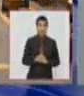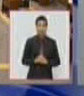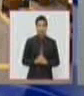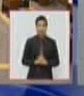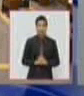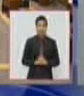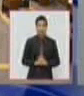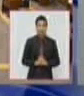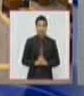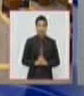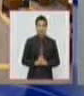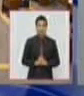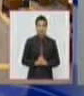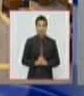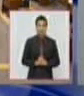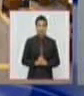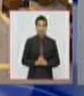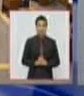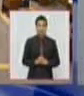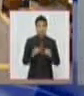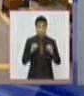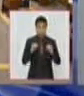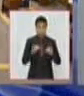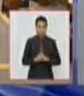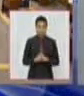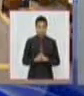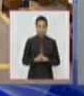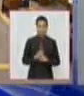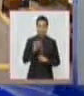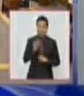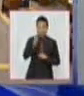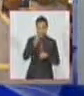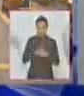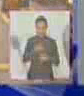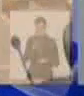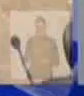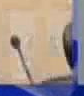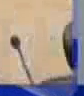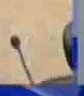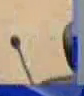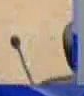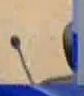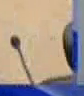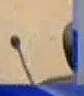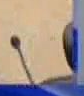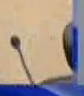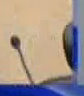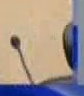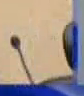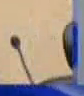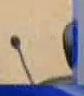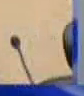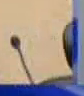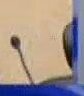pasado viernes fue aprobar un lineamiento que operativiza un principio constitucional. Algunos actores